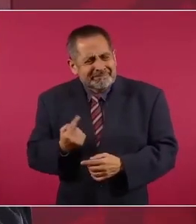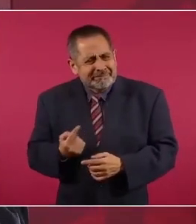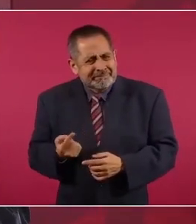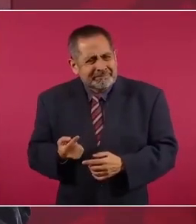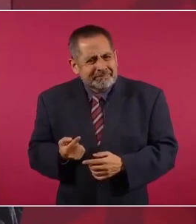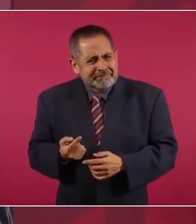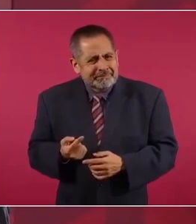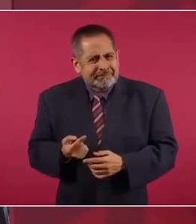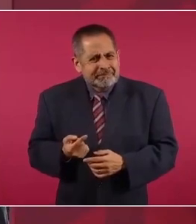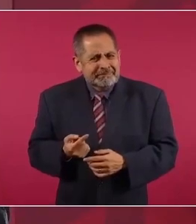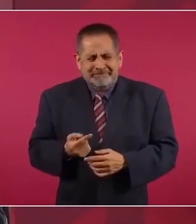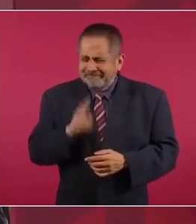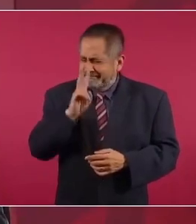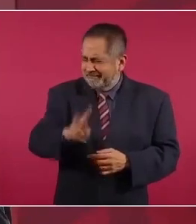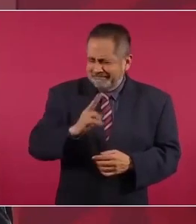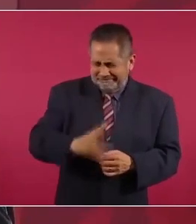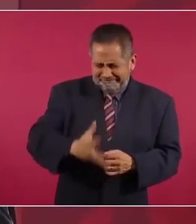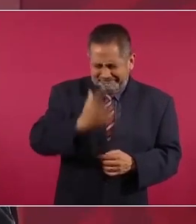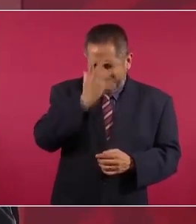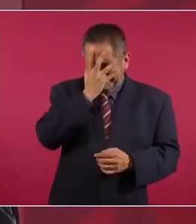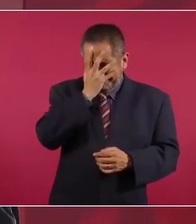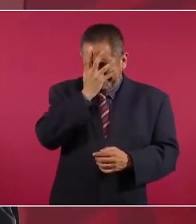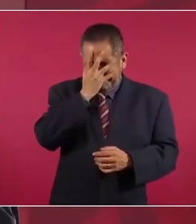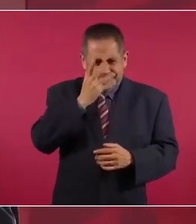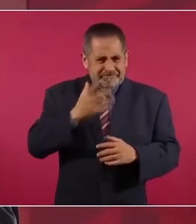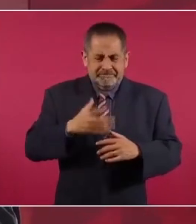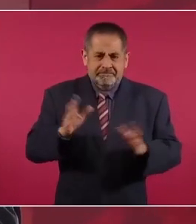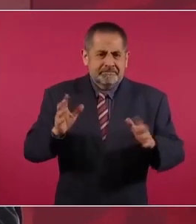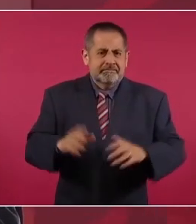Una cosa vergonzosa.